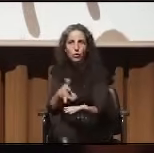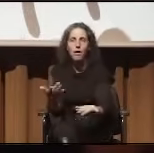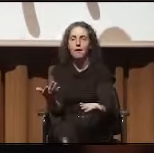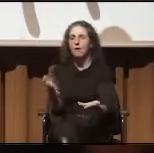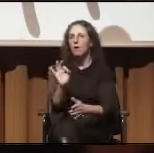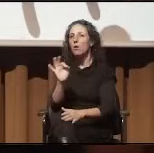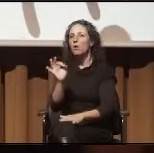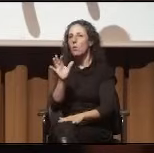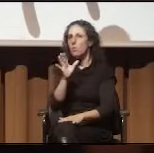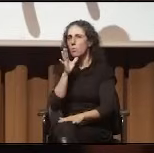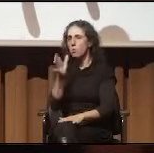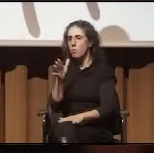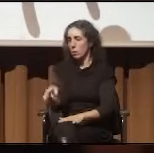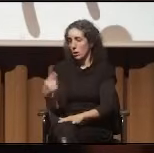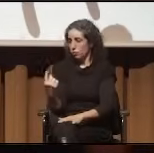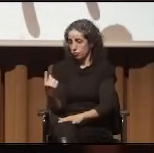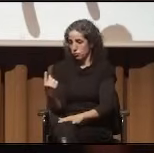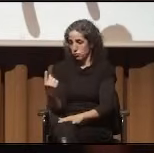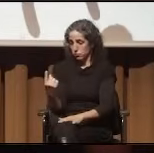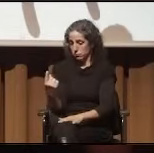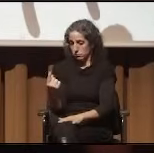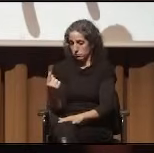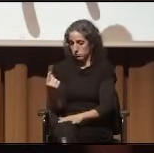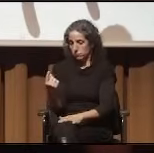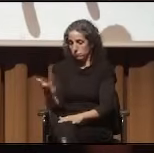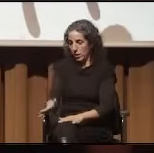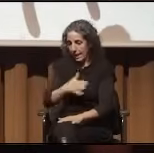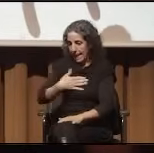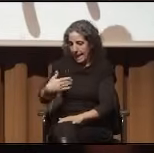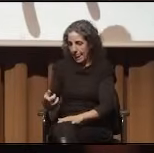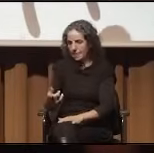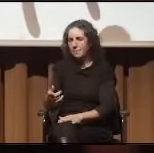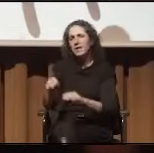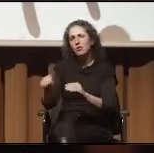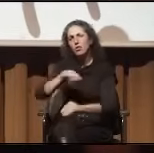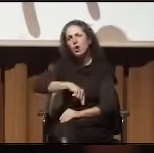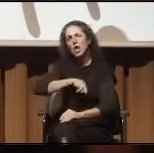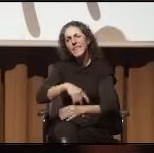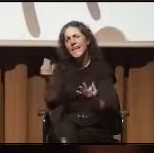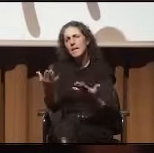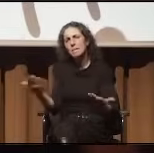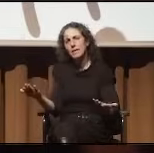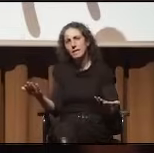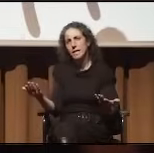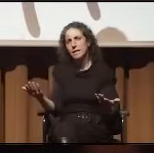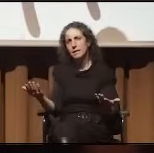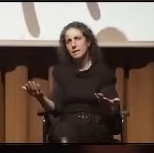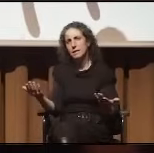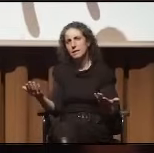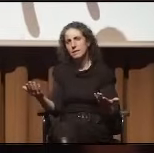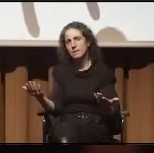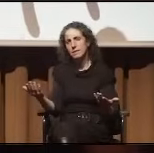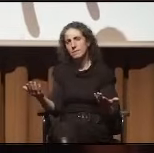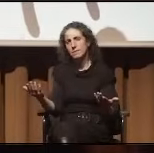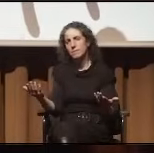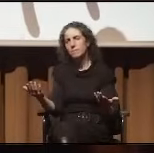o porque se quiera ir por sí mismo, ¿qué pasa con esa consciencia y las personas que se quedan?